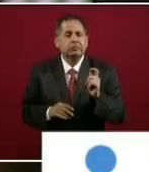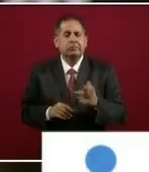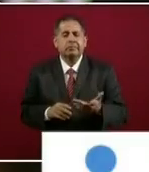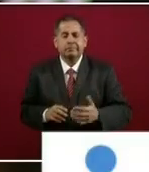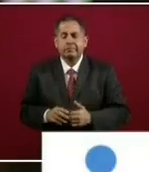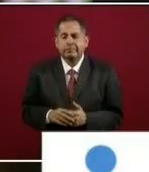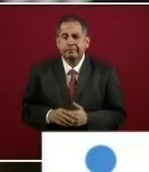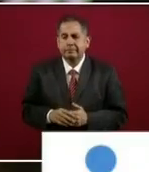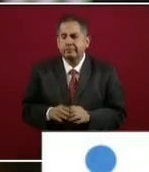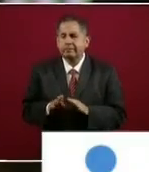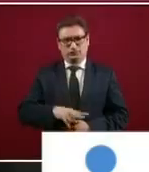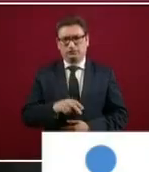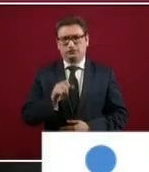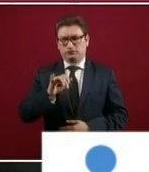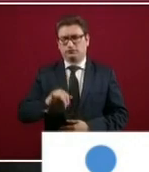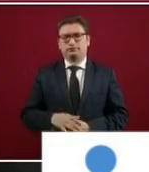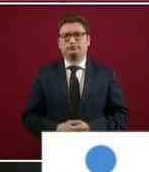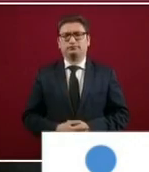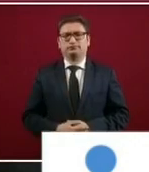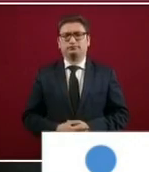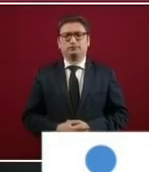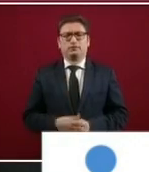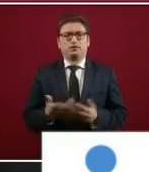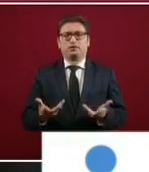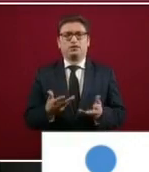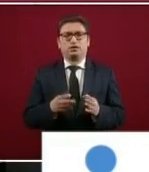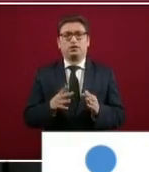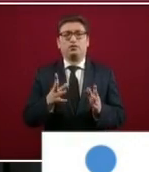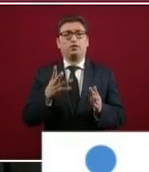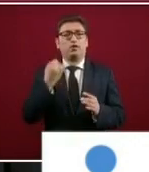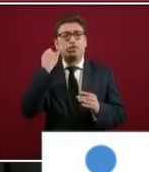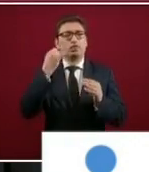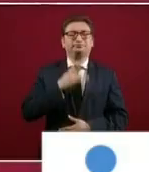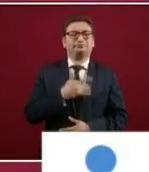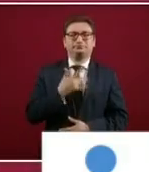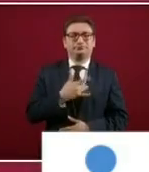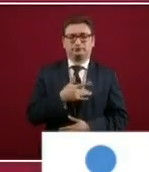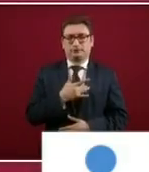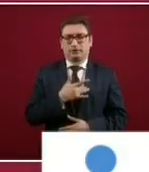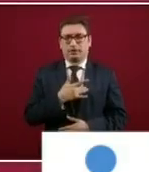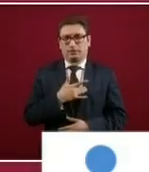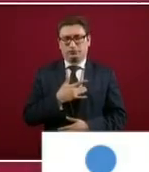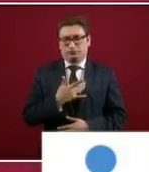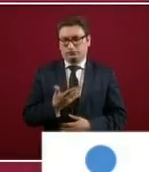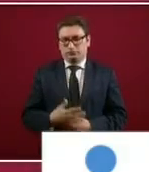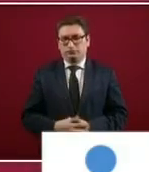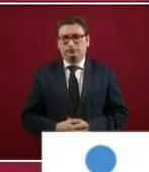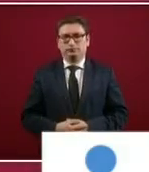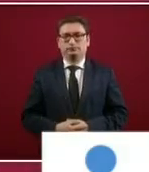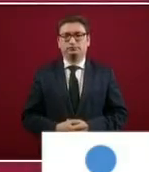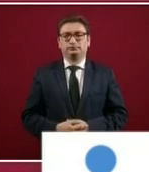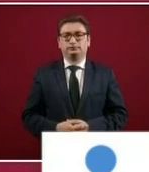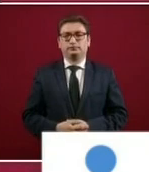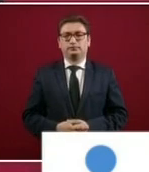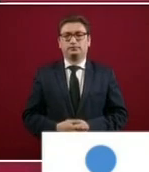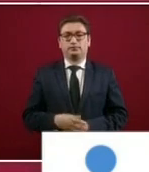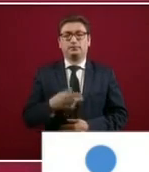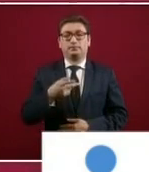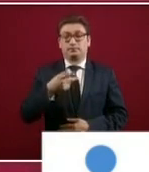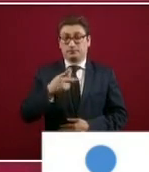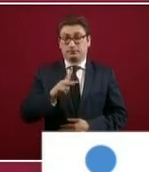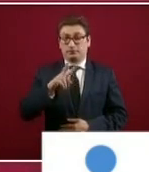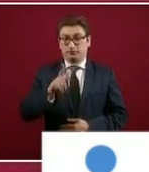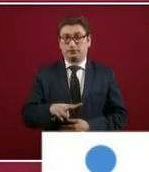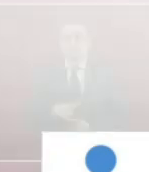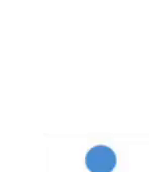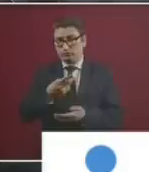que reciben en redes sociales. Aunque López Obrador aseveró que su gobierno no usa bots, precisó que si un funcionario llegara a utilizarlos,